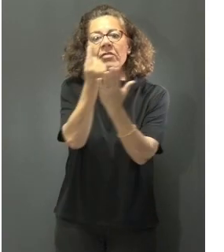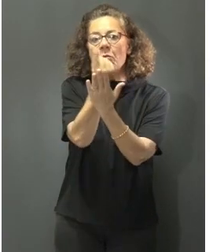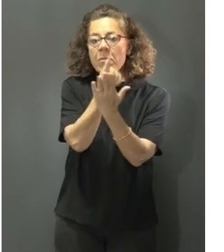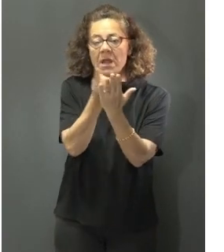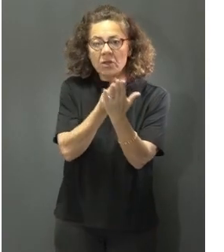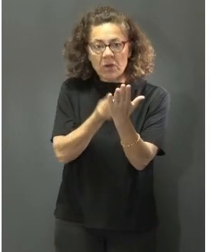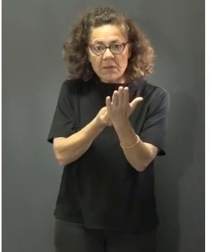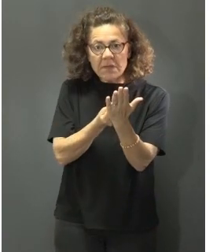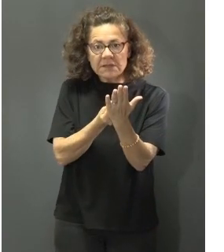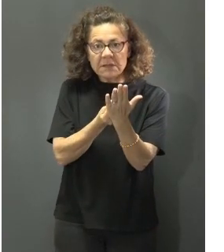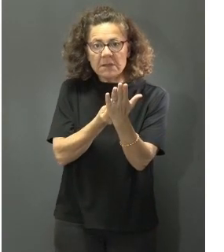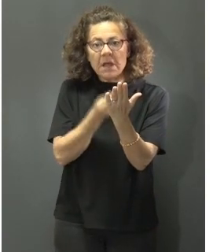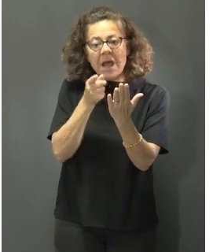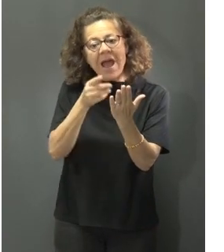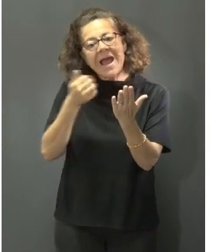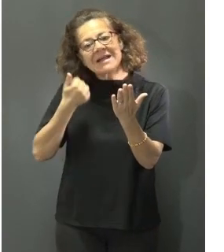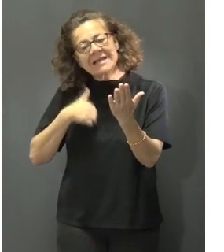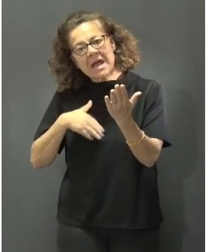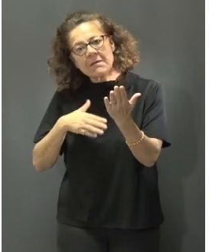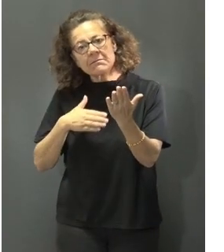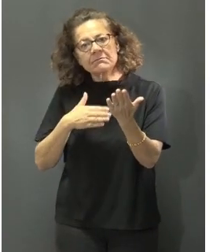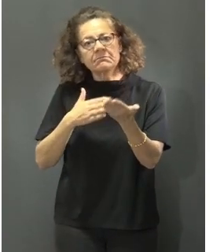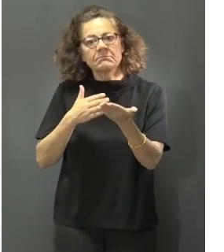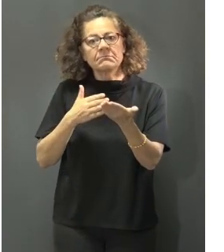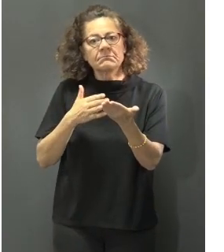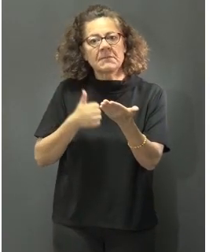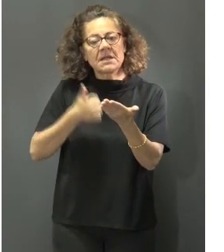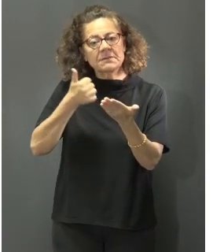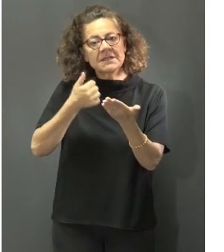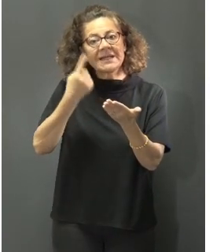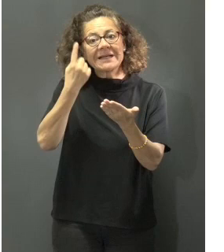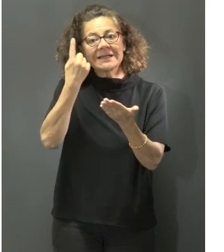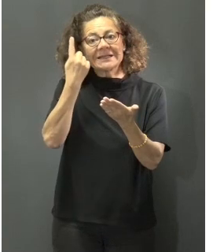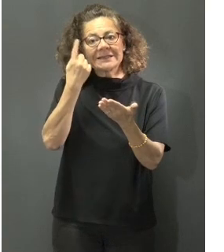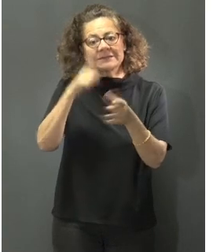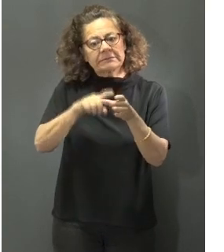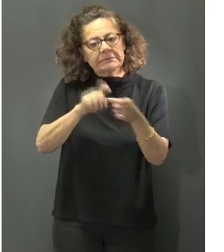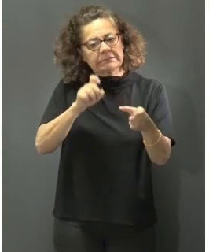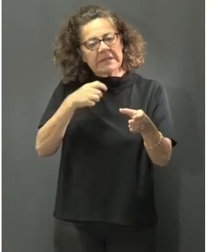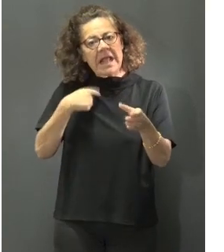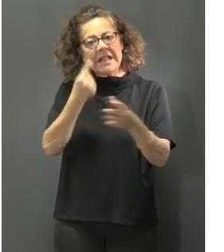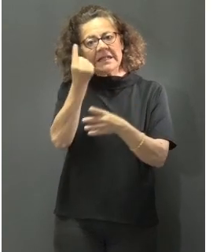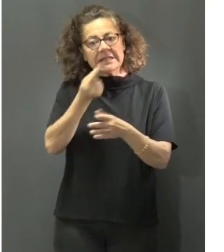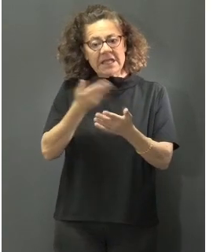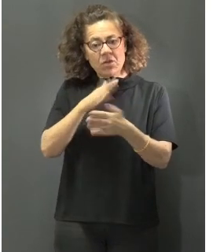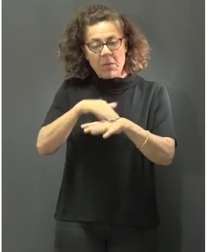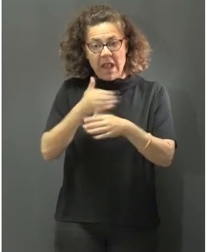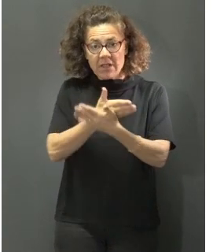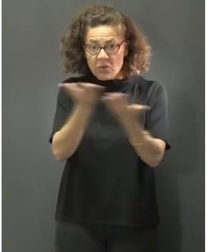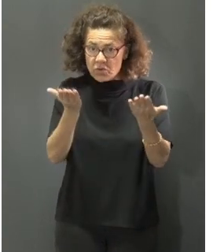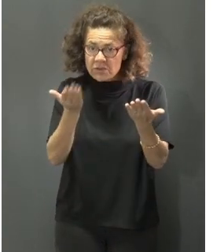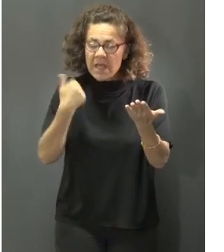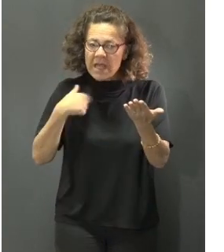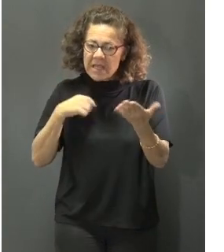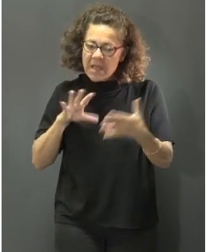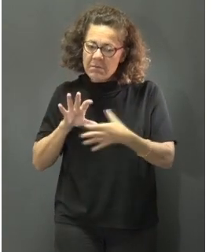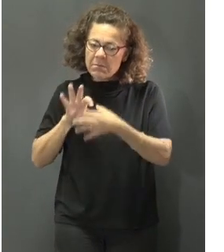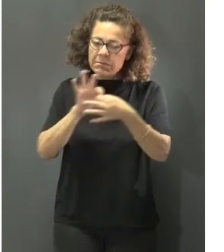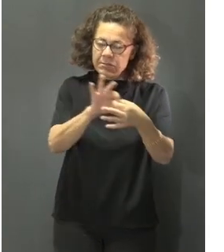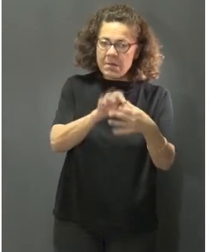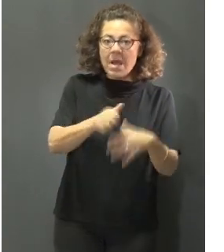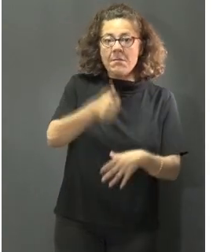pictogramas. Digamos que ahí estaríamos entrando más, saliéndonos de lo que sería el diseño para todas las personas y entrando más en lo que